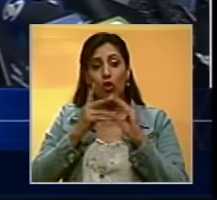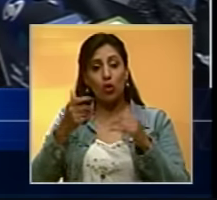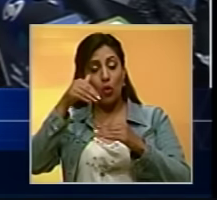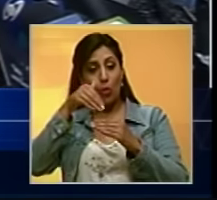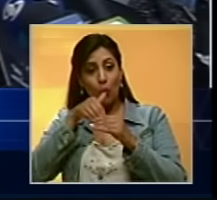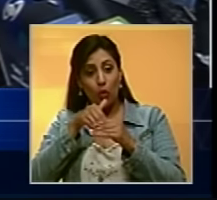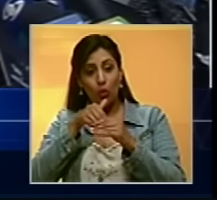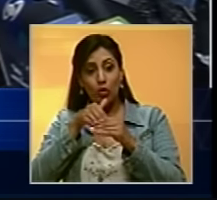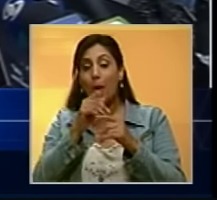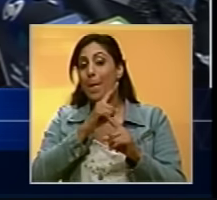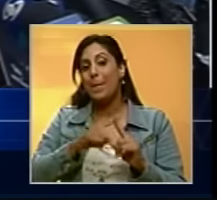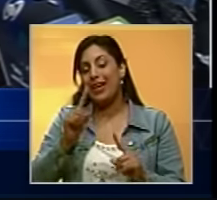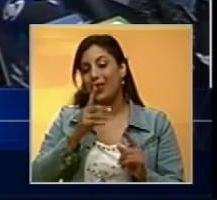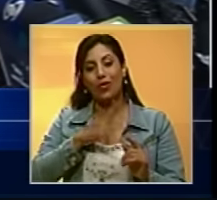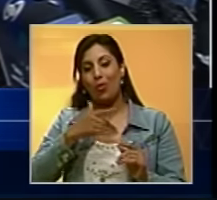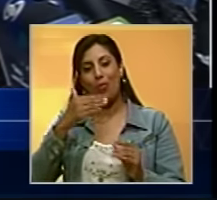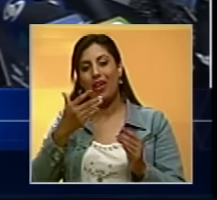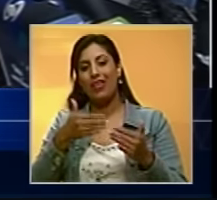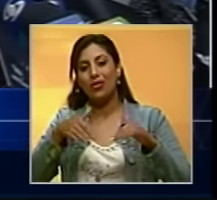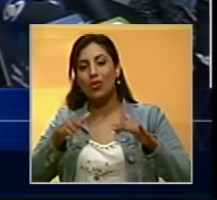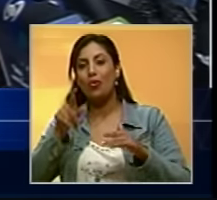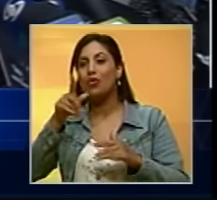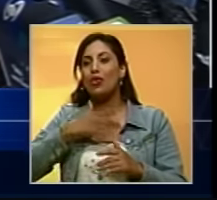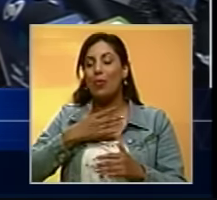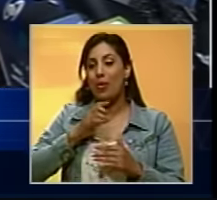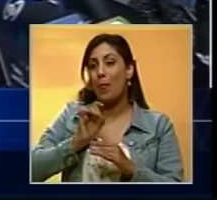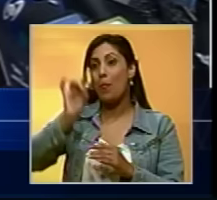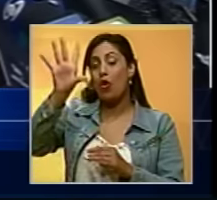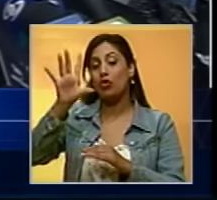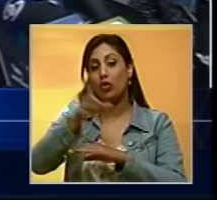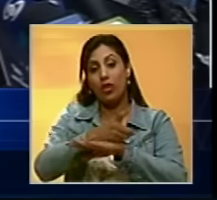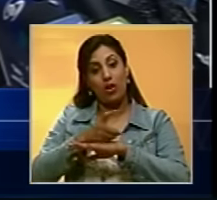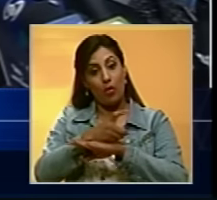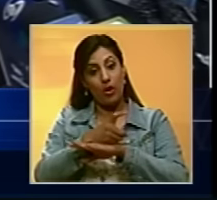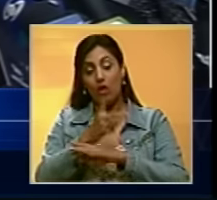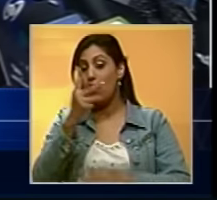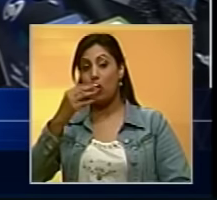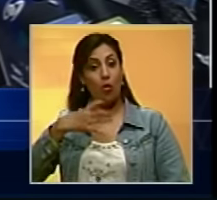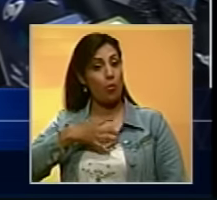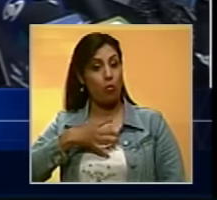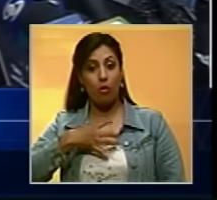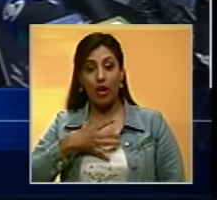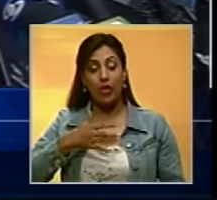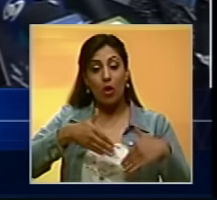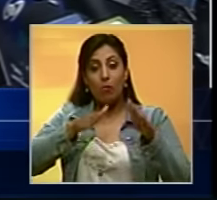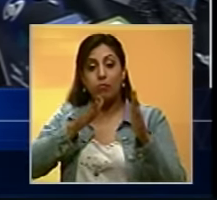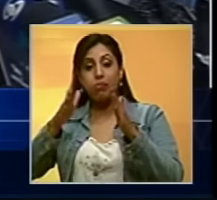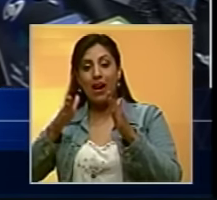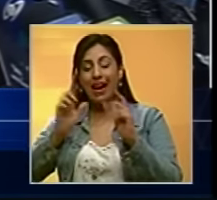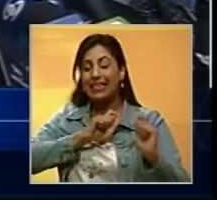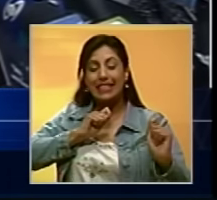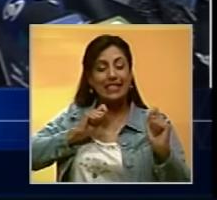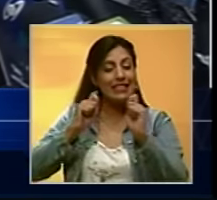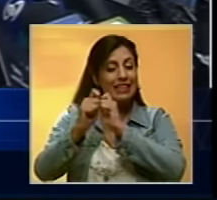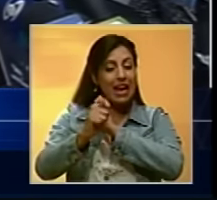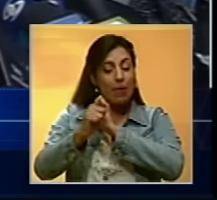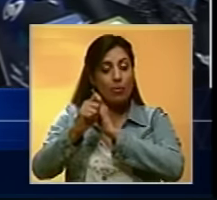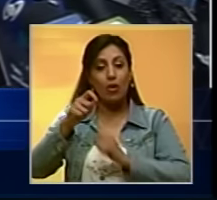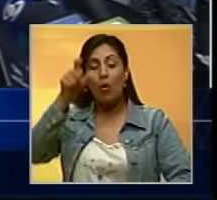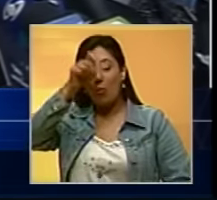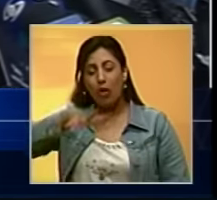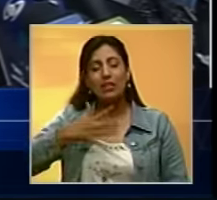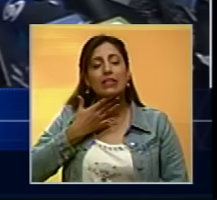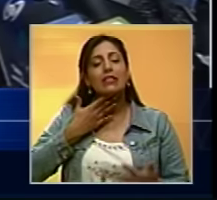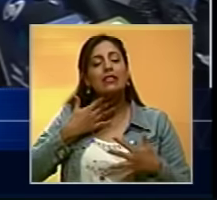requisito pero no pueden posponer su salida del poder no pueden posponer el cambio que es lo que el